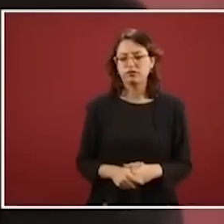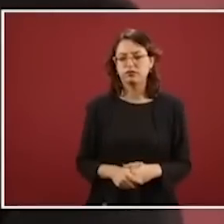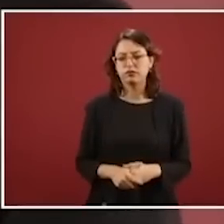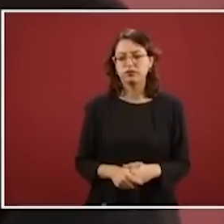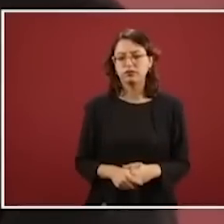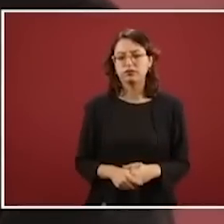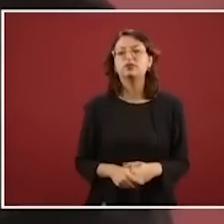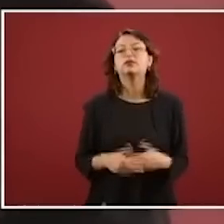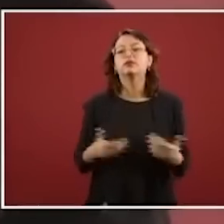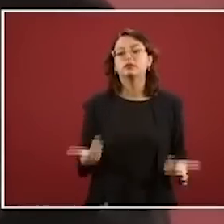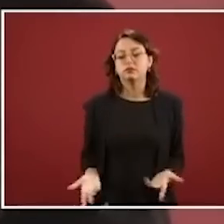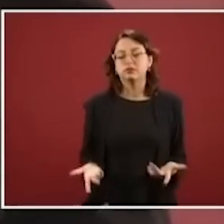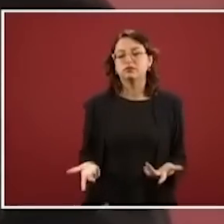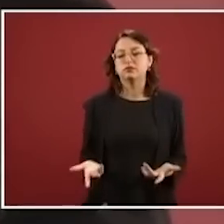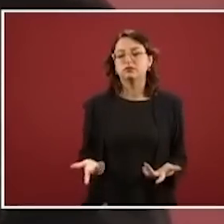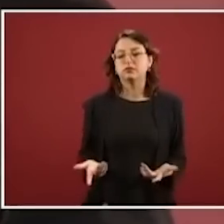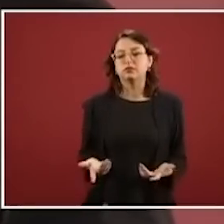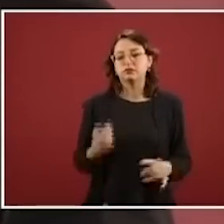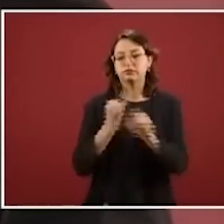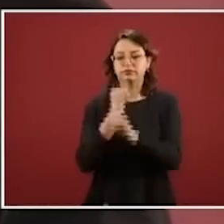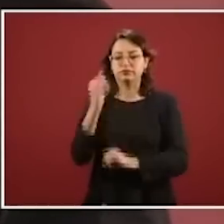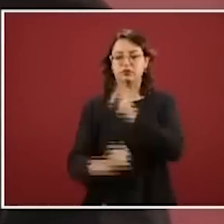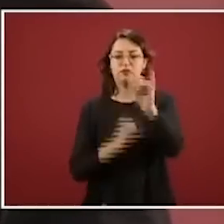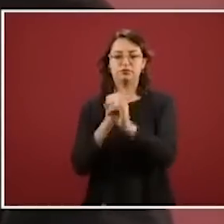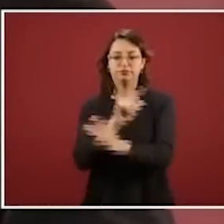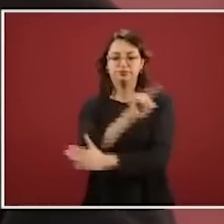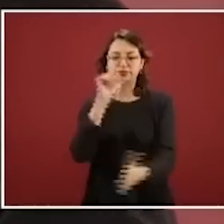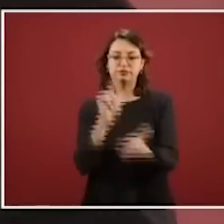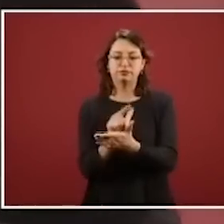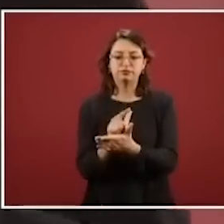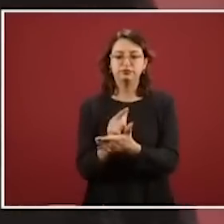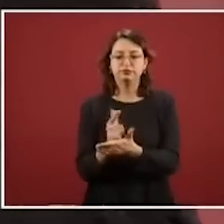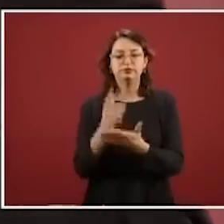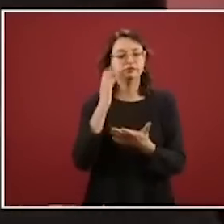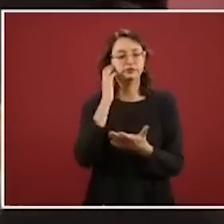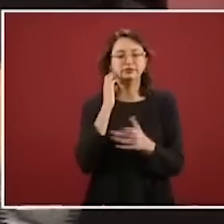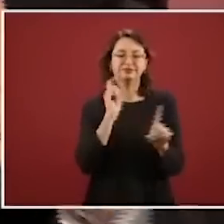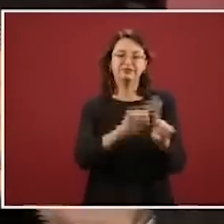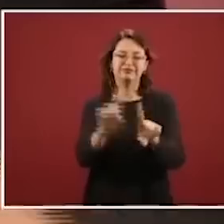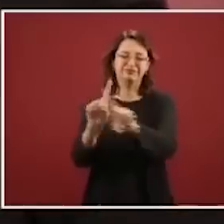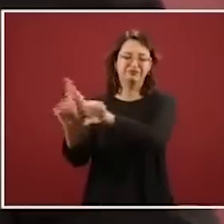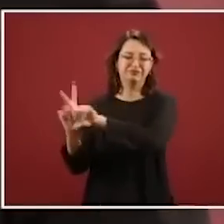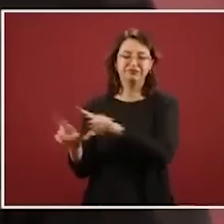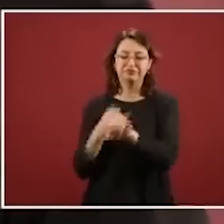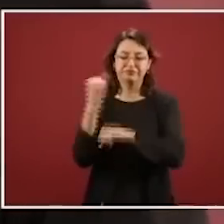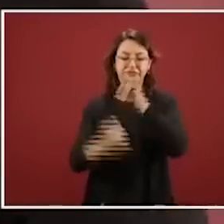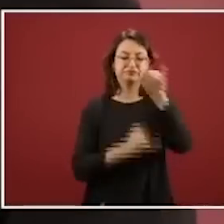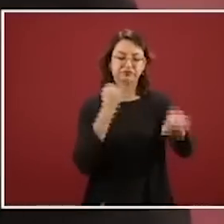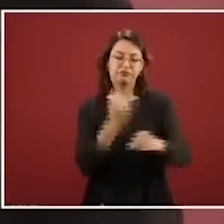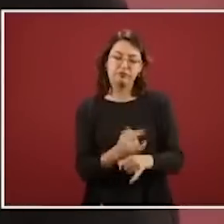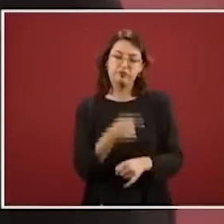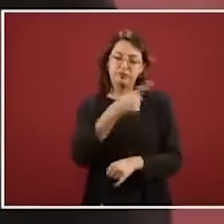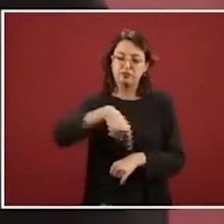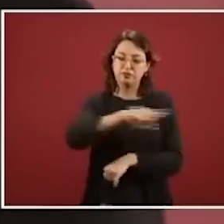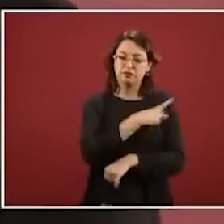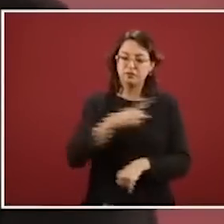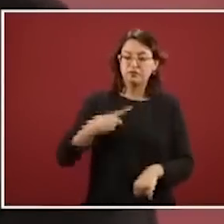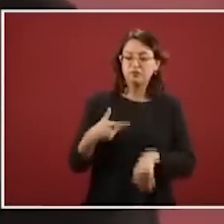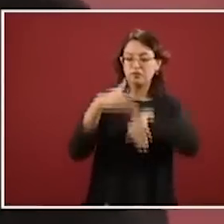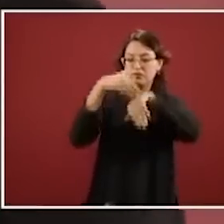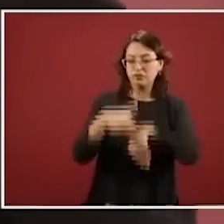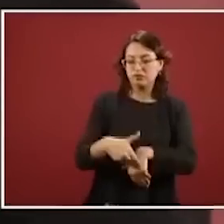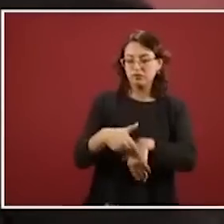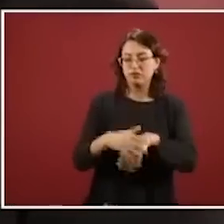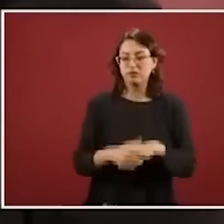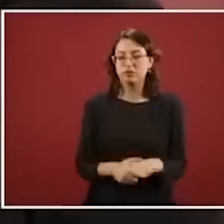Bueno, pues están regulados por instrumentos internacionales, empezando por la Convención de Viena, en fin, hay una serie de disposiciones internacionales. Los agregados,